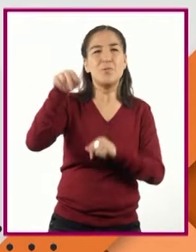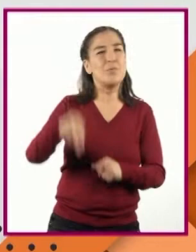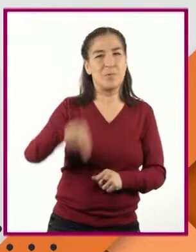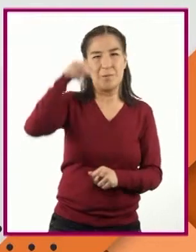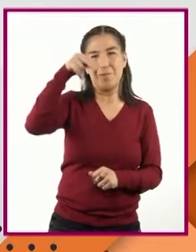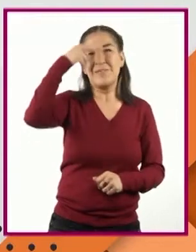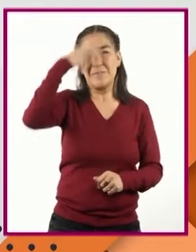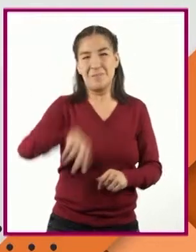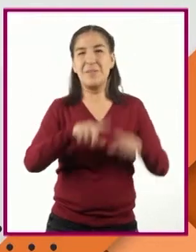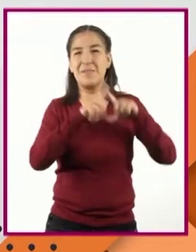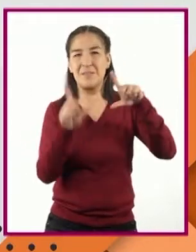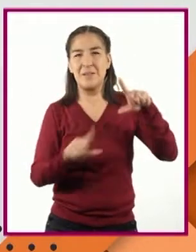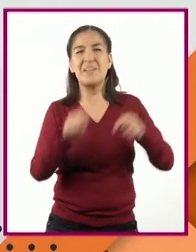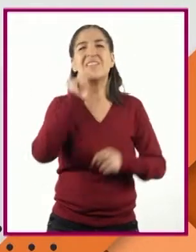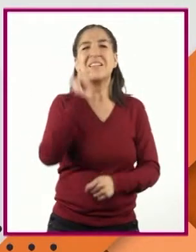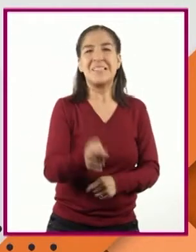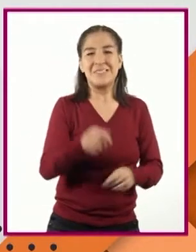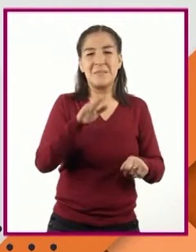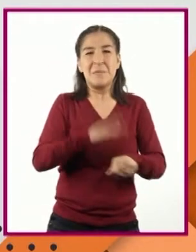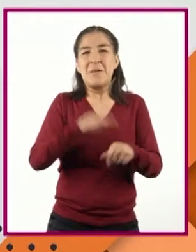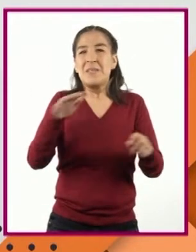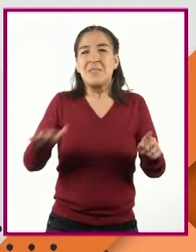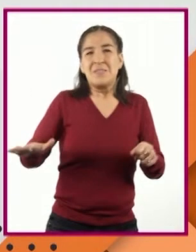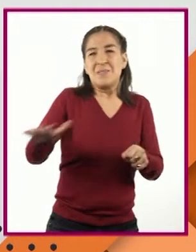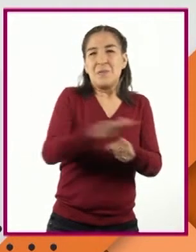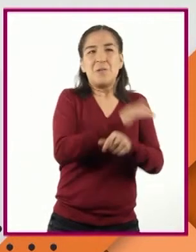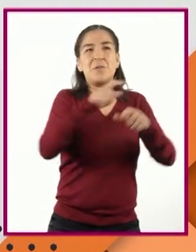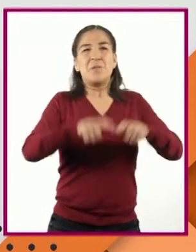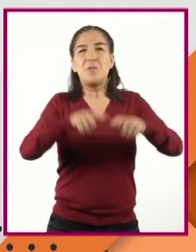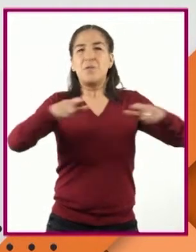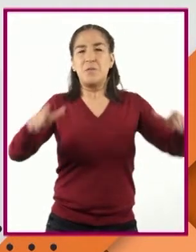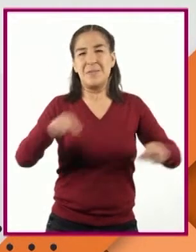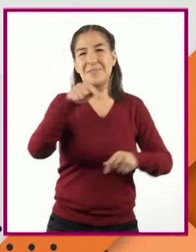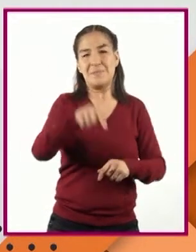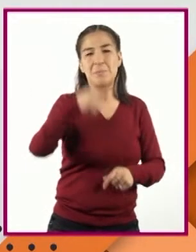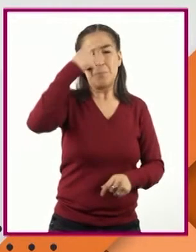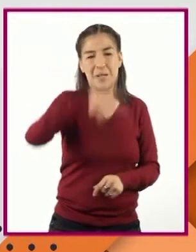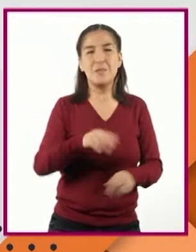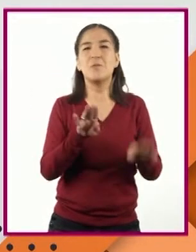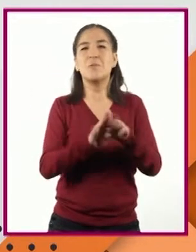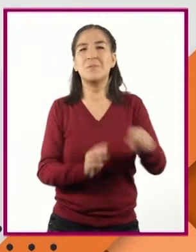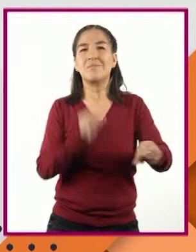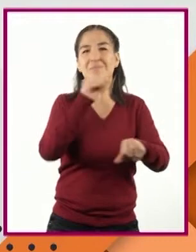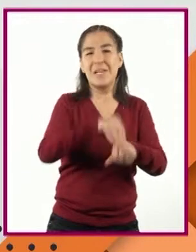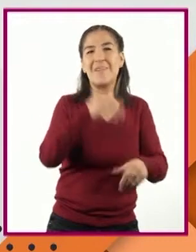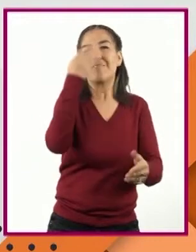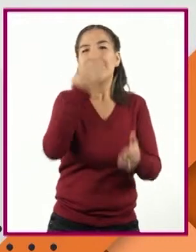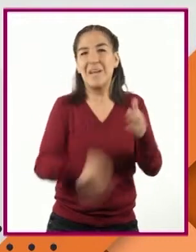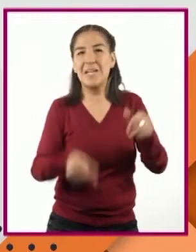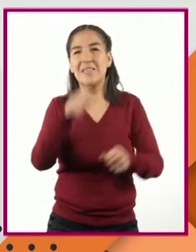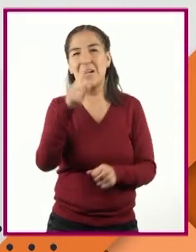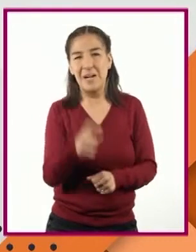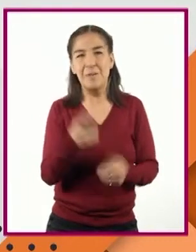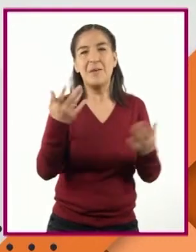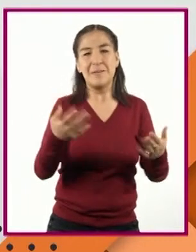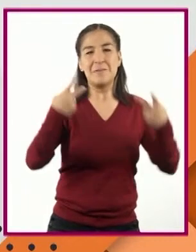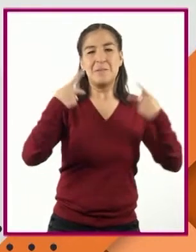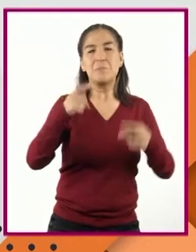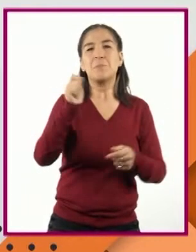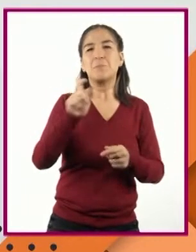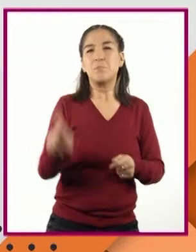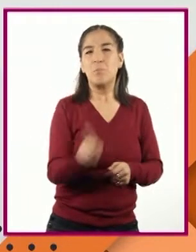México. Se trataba de un extenso territorio poco viable para establecerse debido a la falta de agua y habitado por